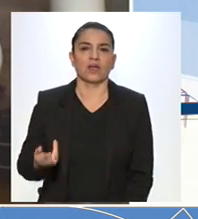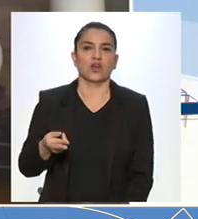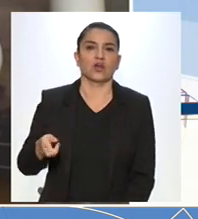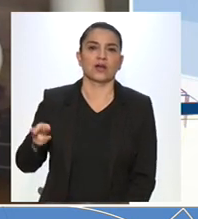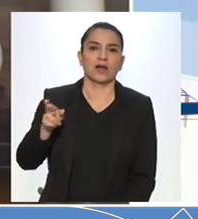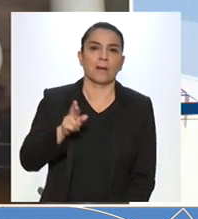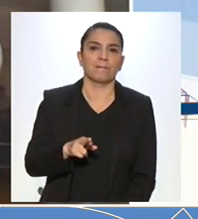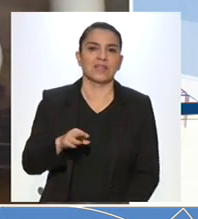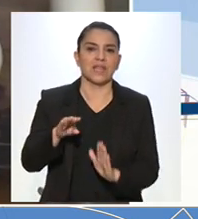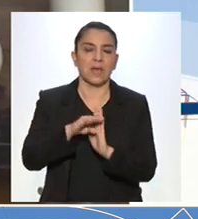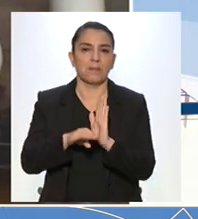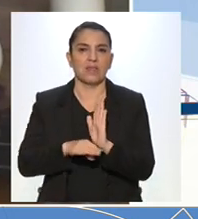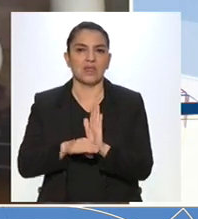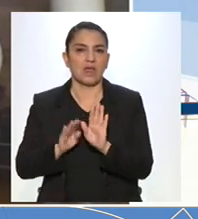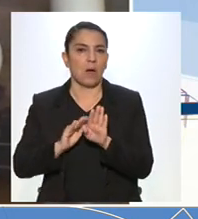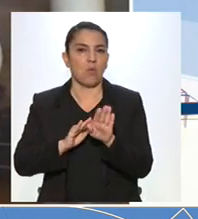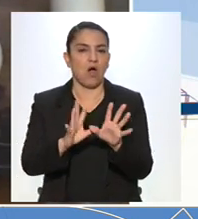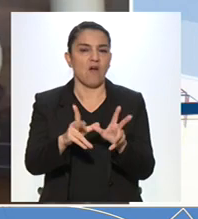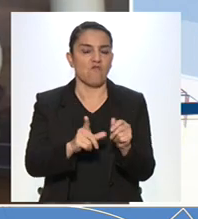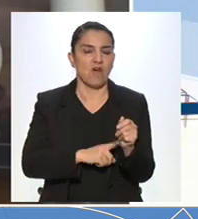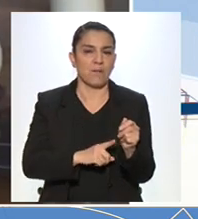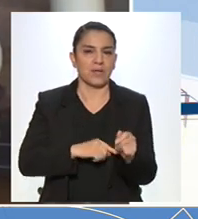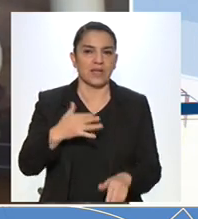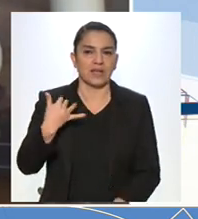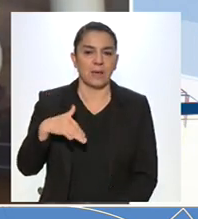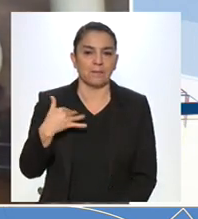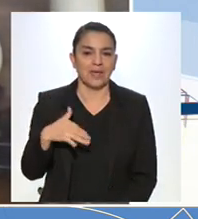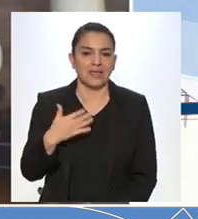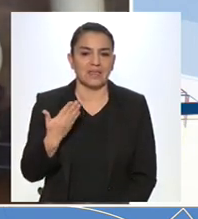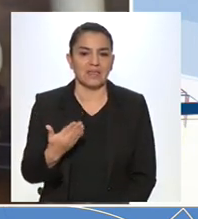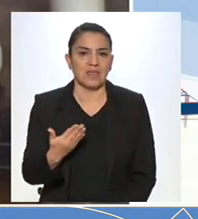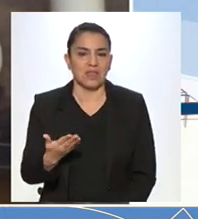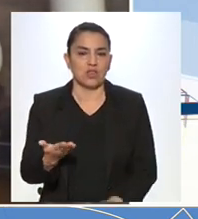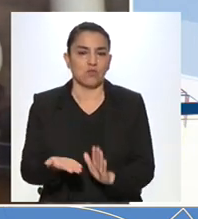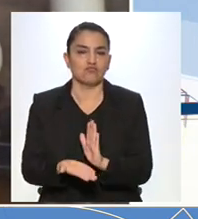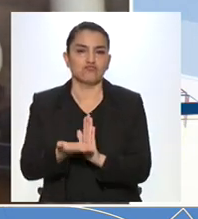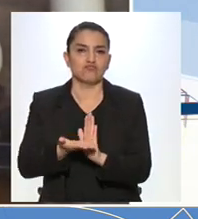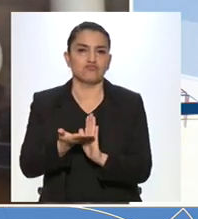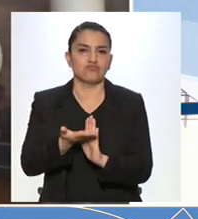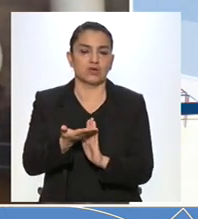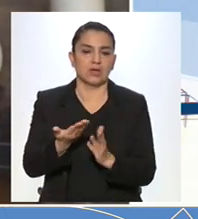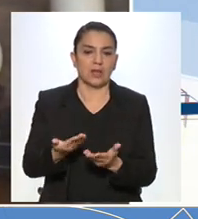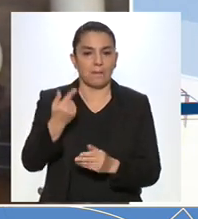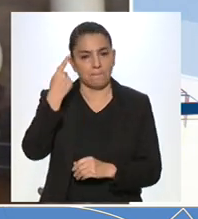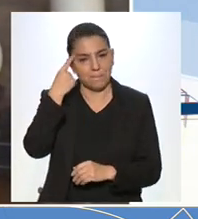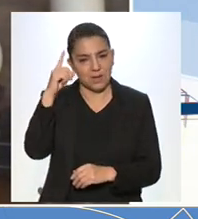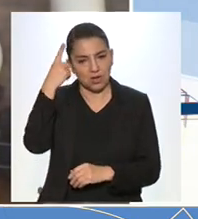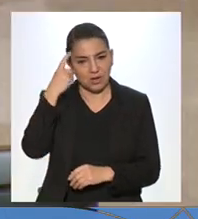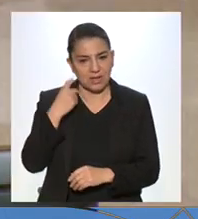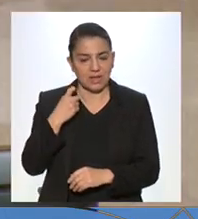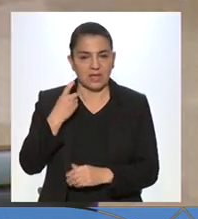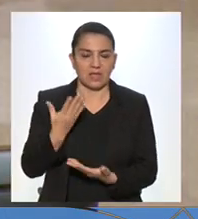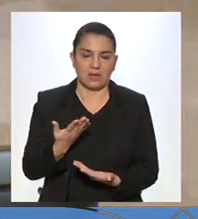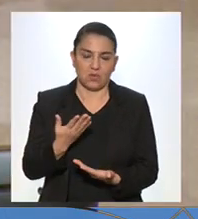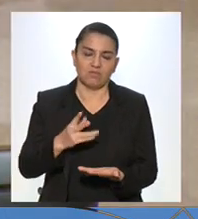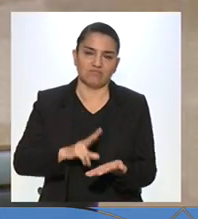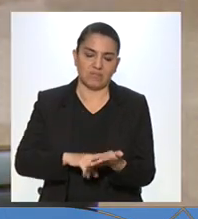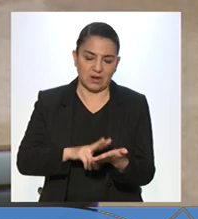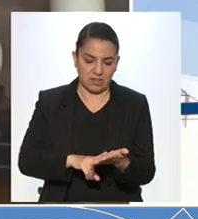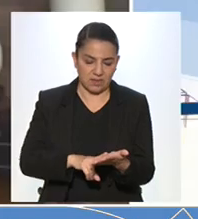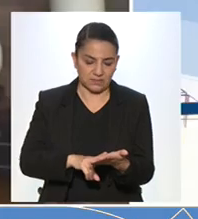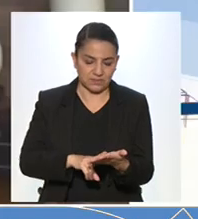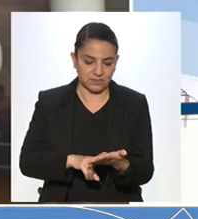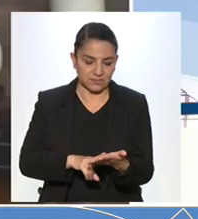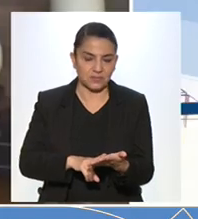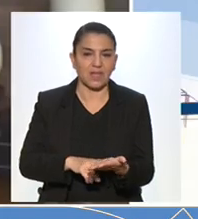un paquete de medidas a las familias, que es importante, tal vez previendo el aumento del Delta, etcétera, pero que creemos, yo creo sinceramente,